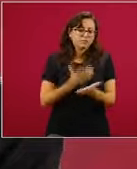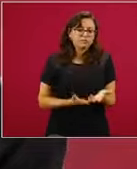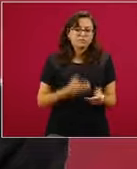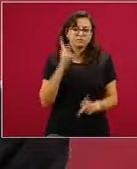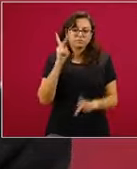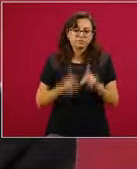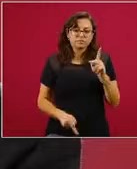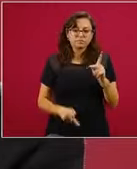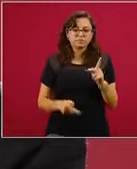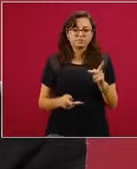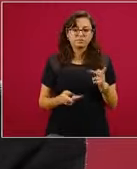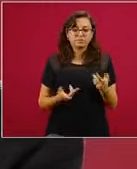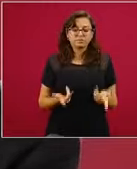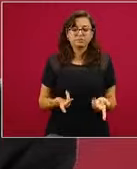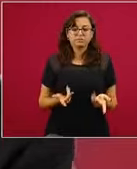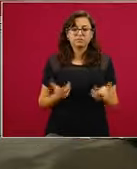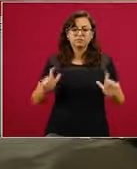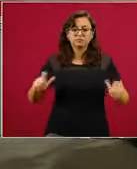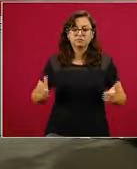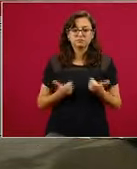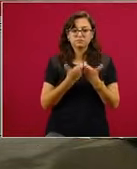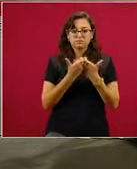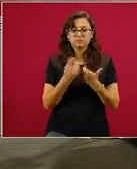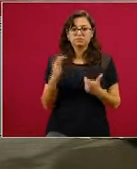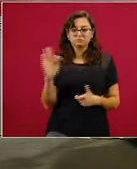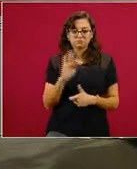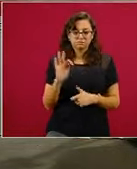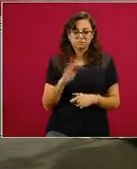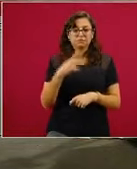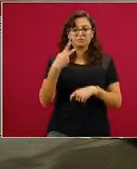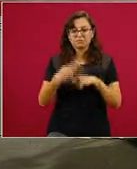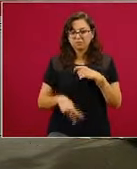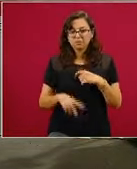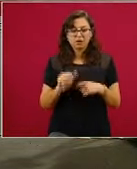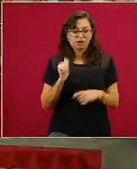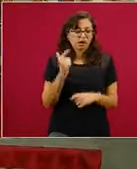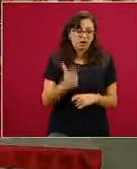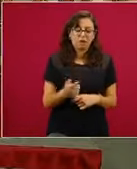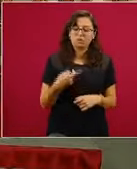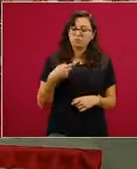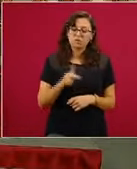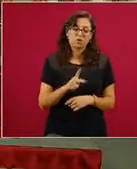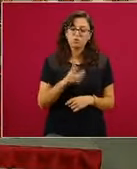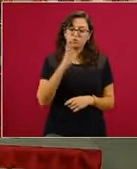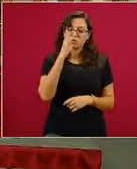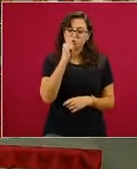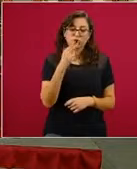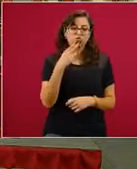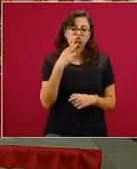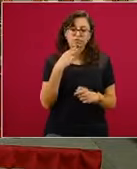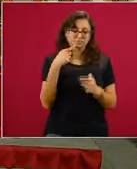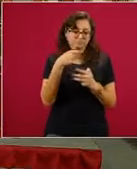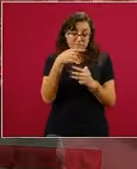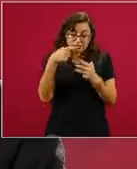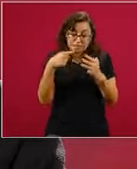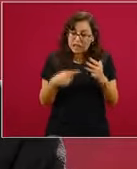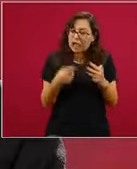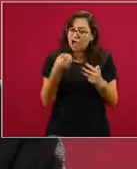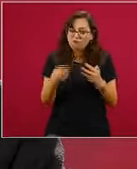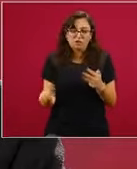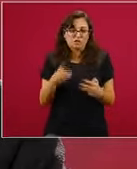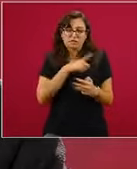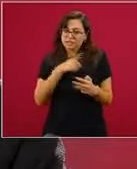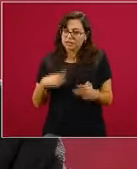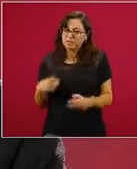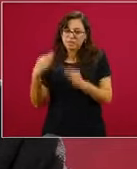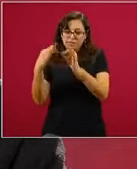implicar fondos de riesgo, pero en ninguna situación se utilizará. Si hubiera una situación así, esperamos